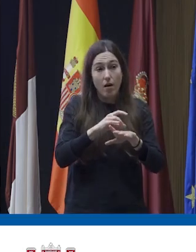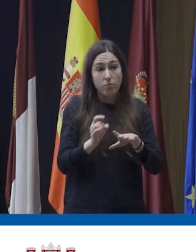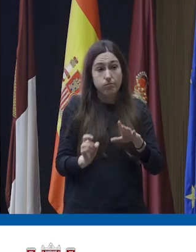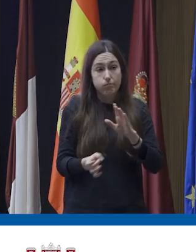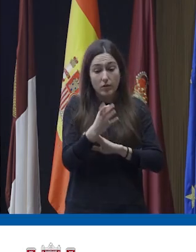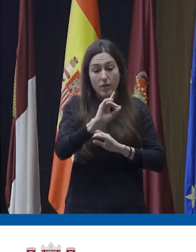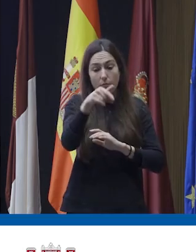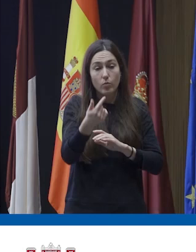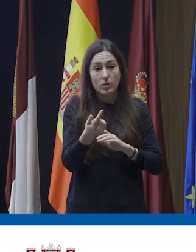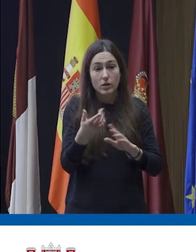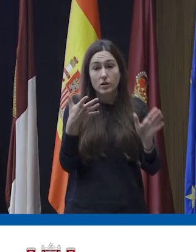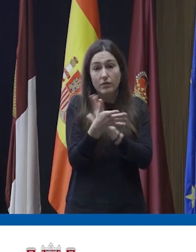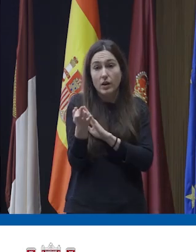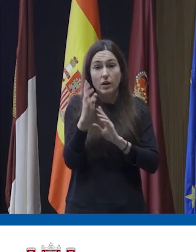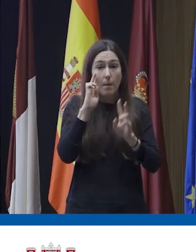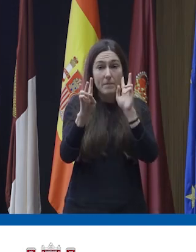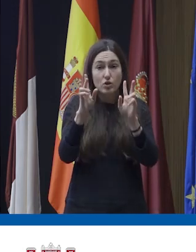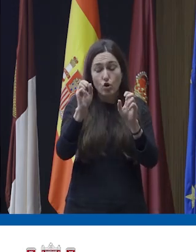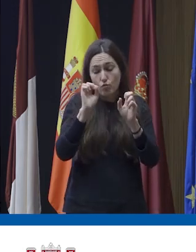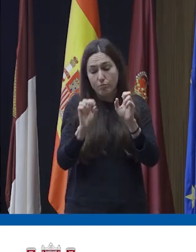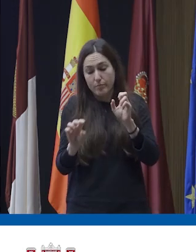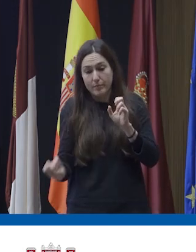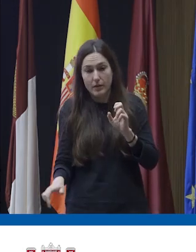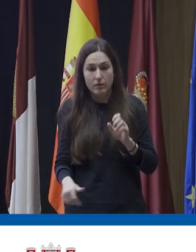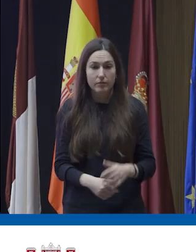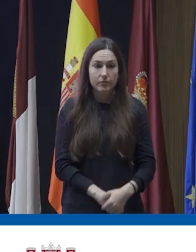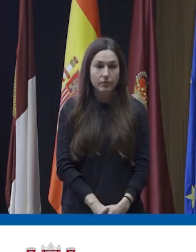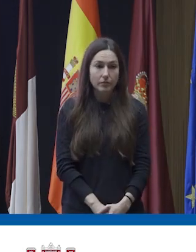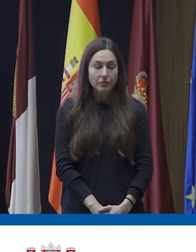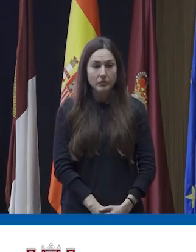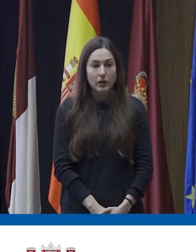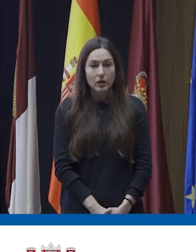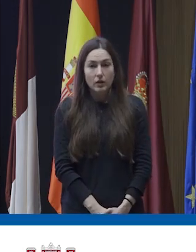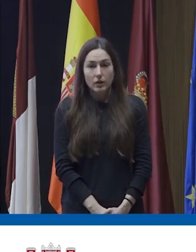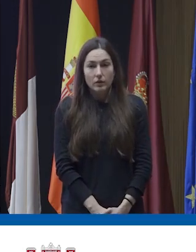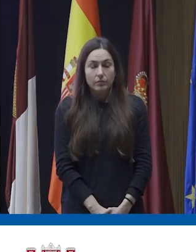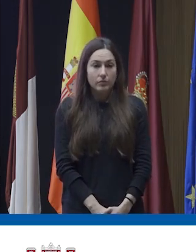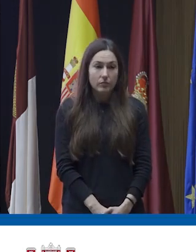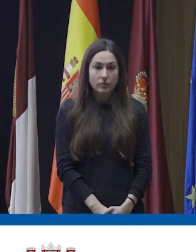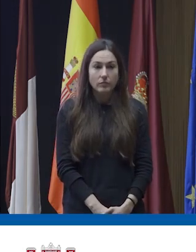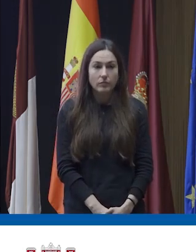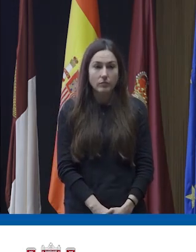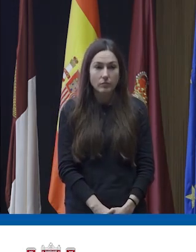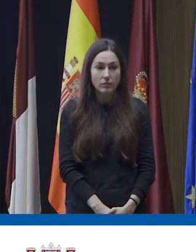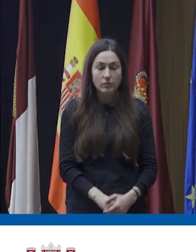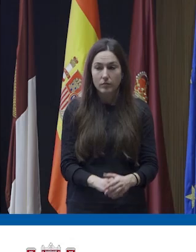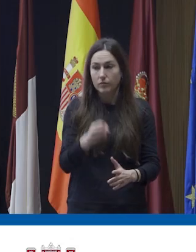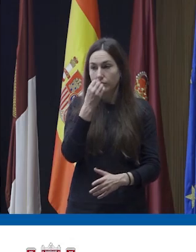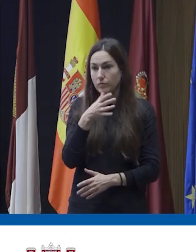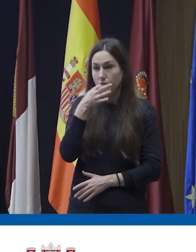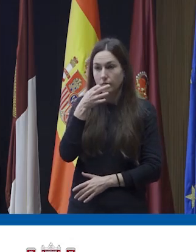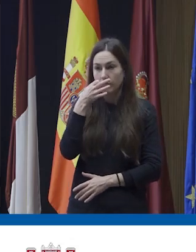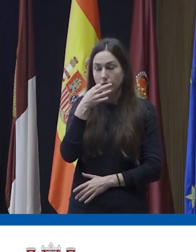baje. Gracias. Nada. Muchas gracias. ¿Sí? Sí, buenas